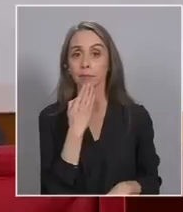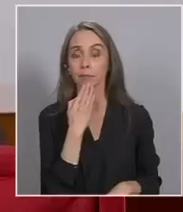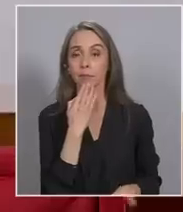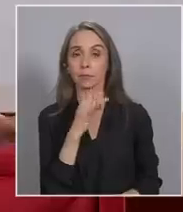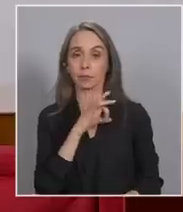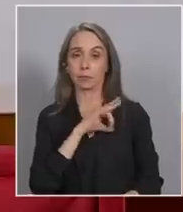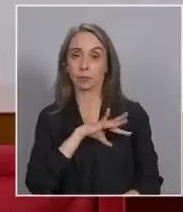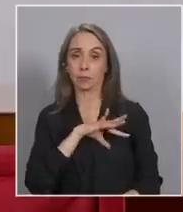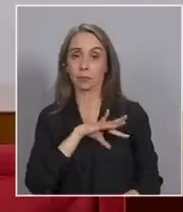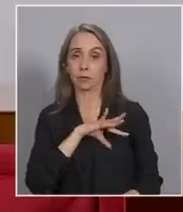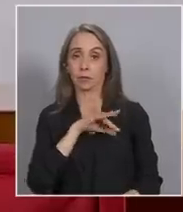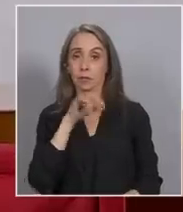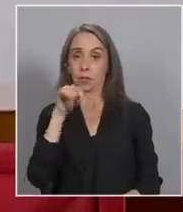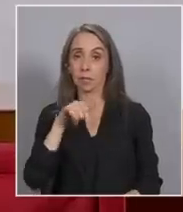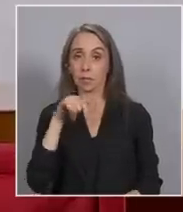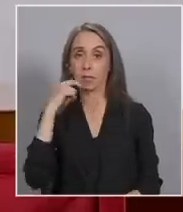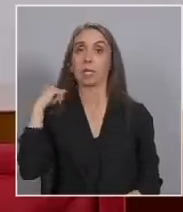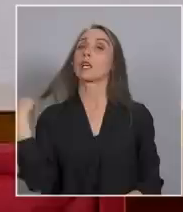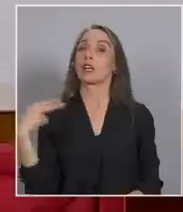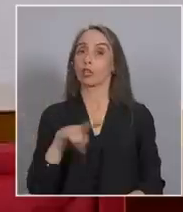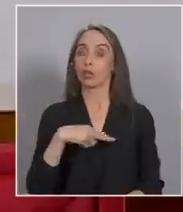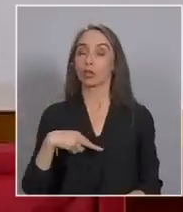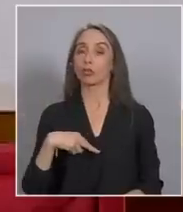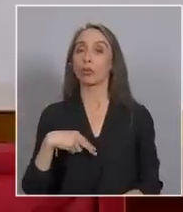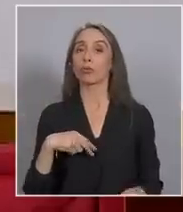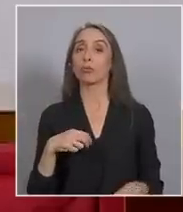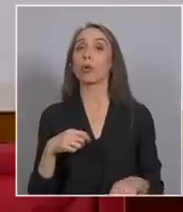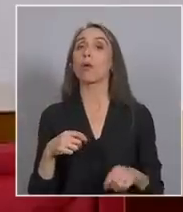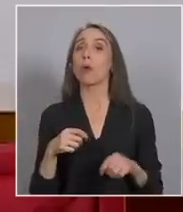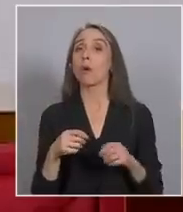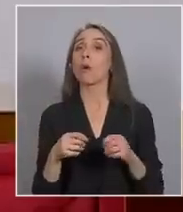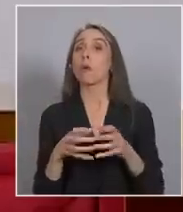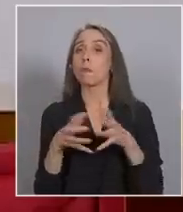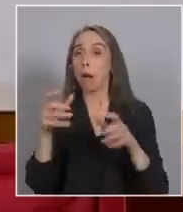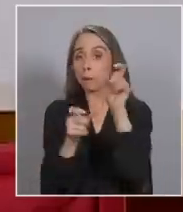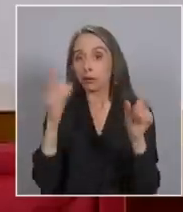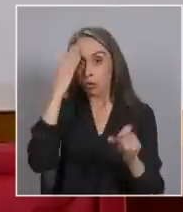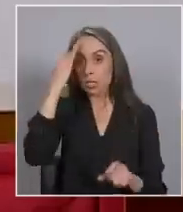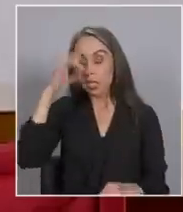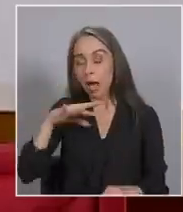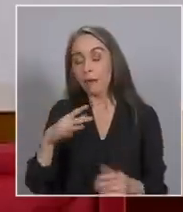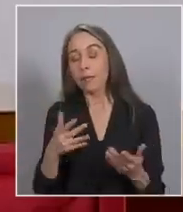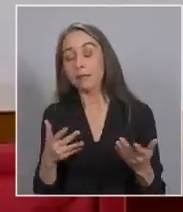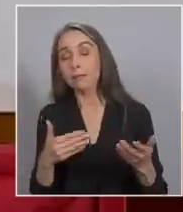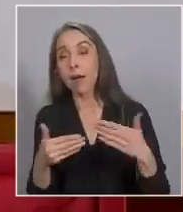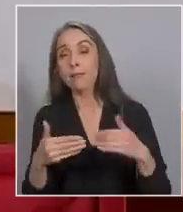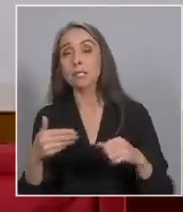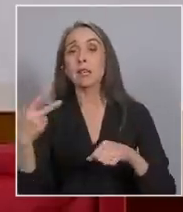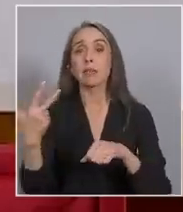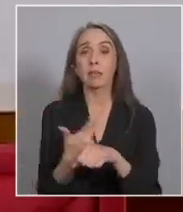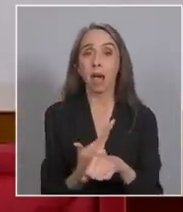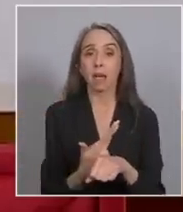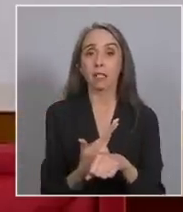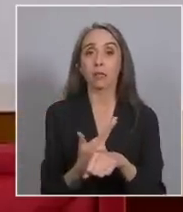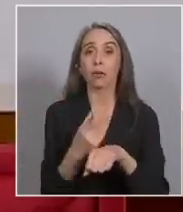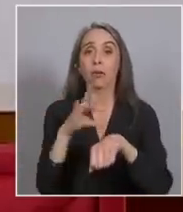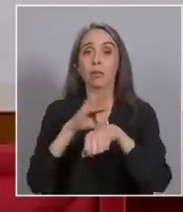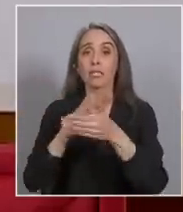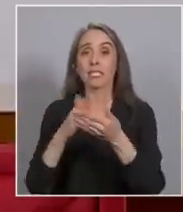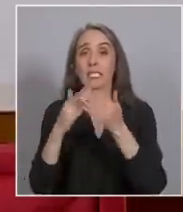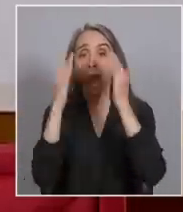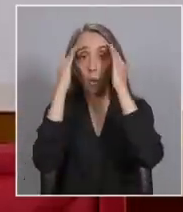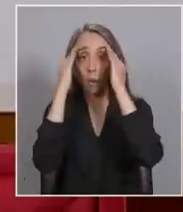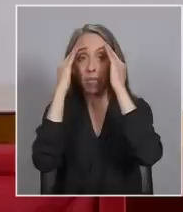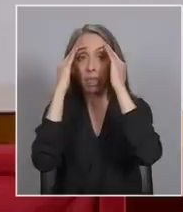en Chile somos cada vez más conscientes, a veces de manera trágica, de que la salud mental